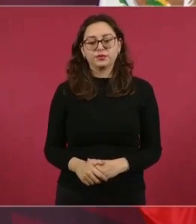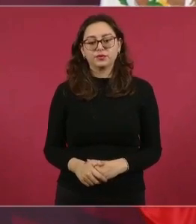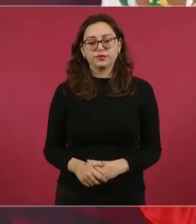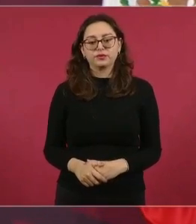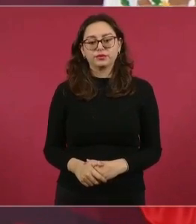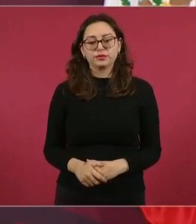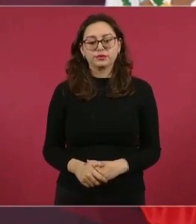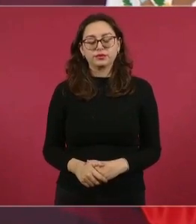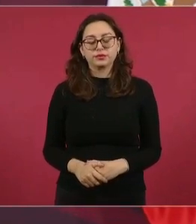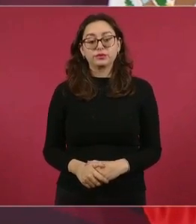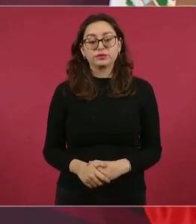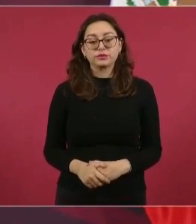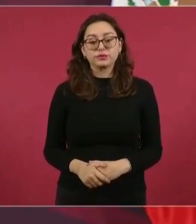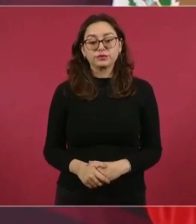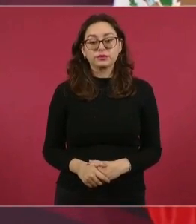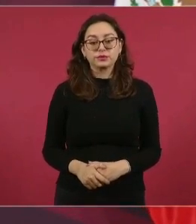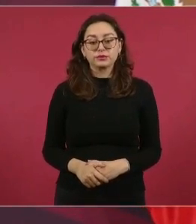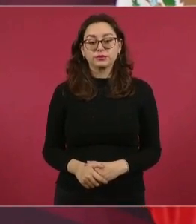Don Adolfo